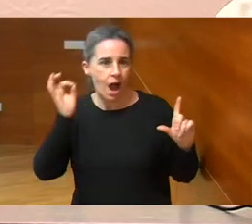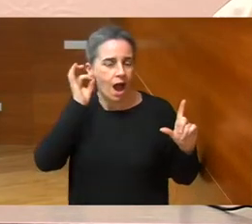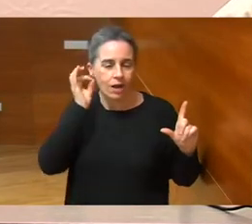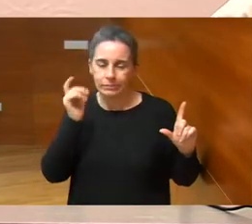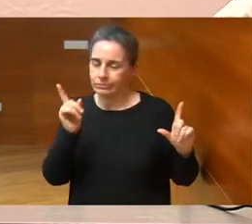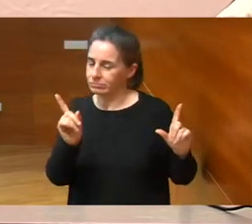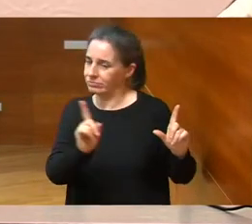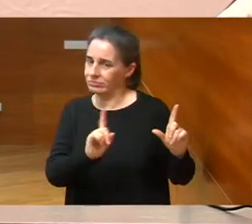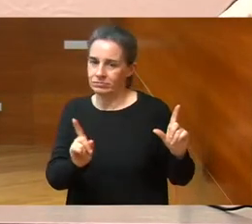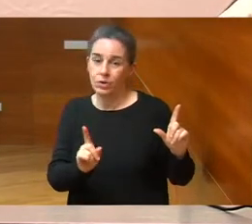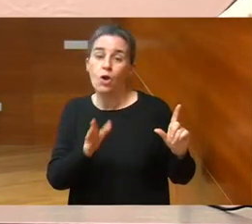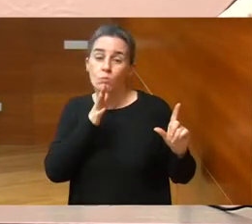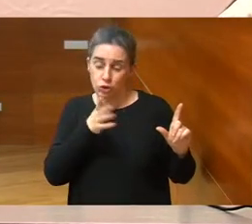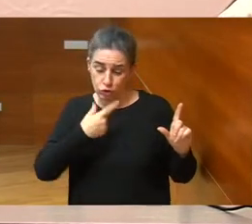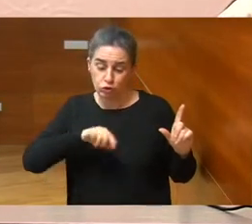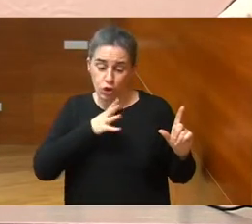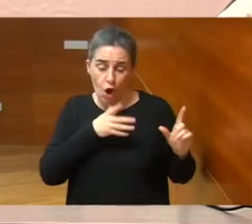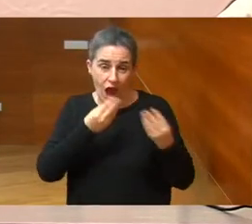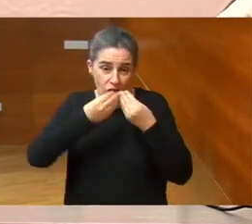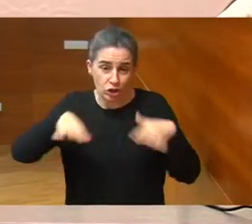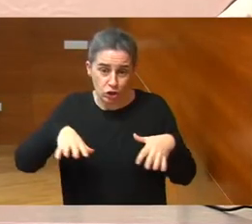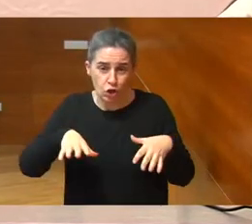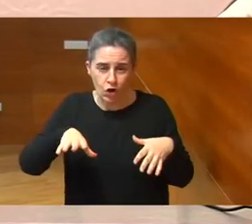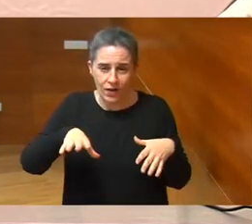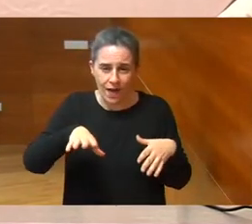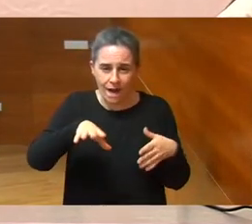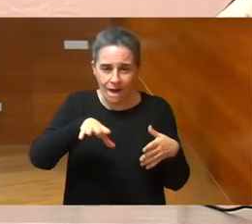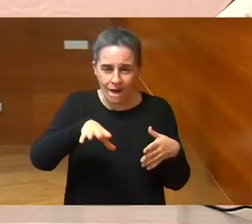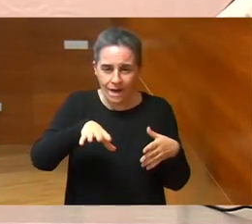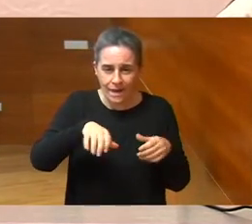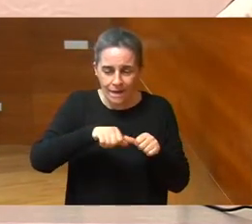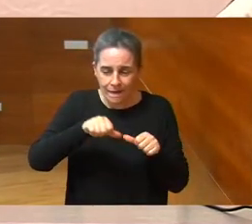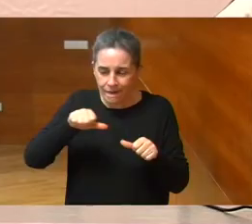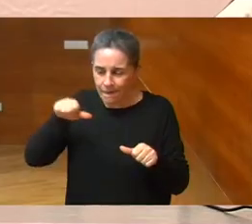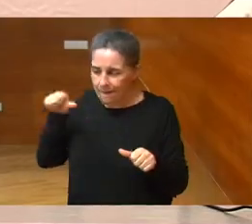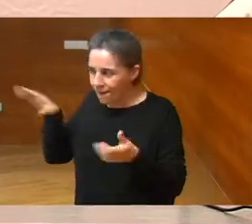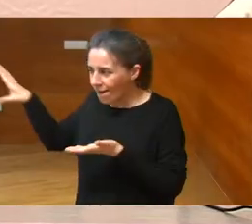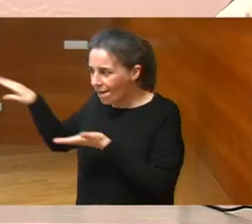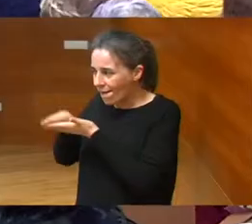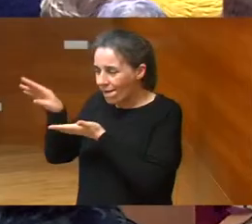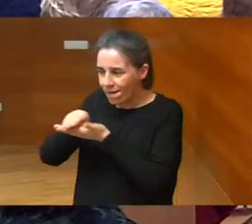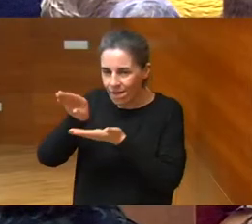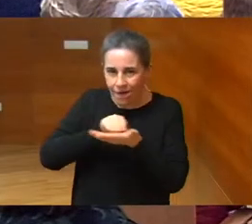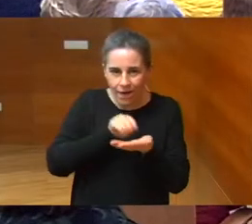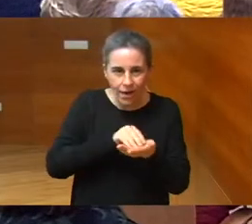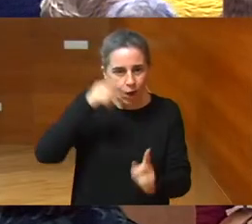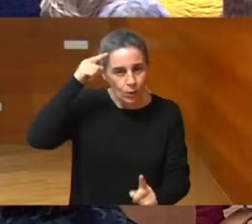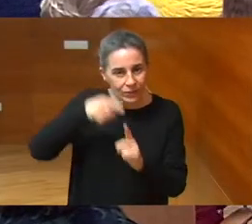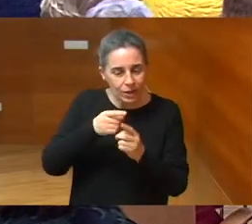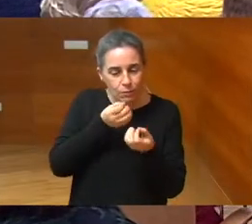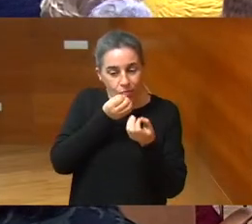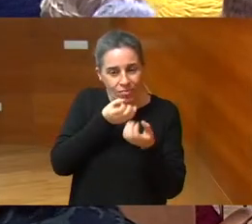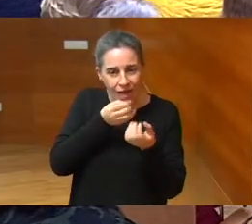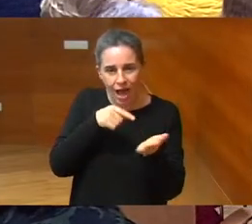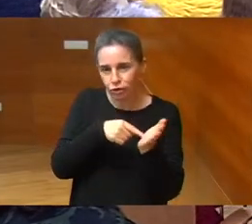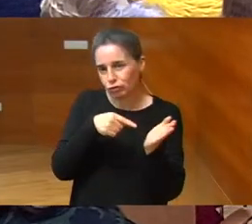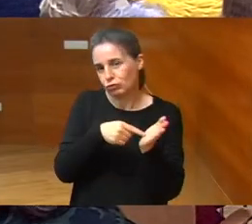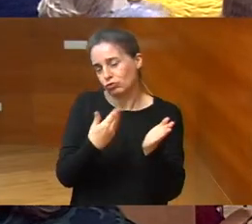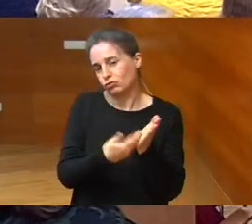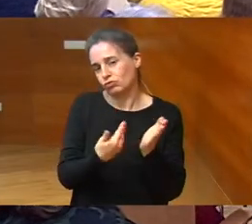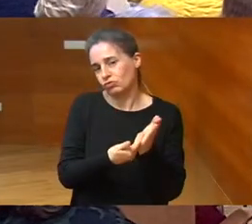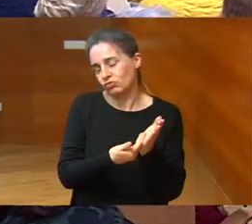recomponer un poco a historia precisamente para tener datos muy tos más datos dos que tenemos